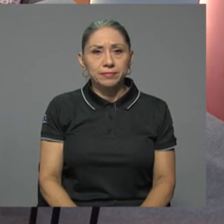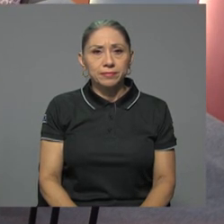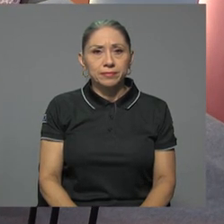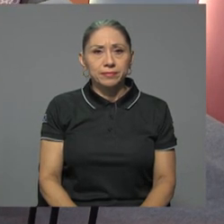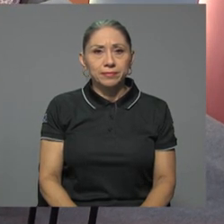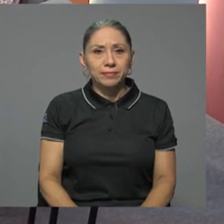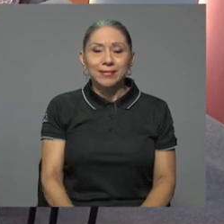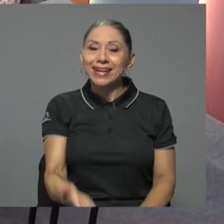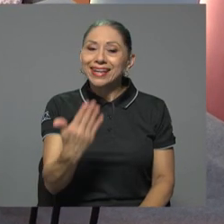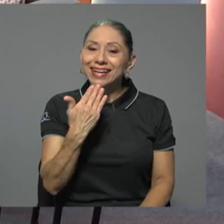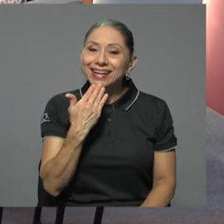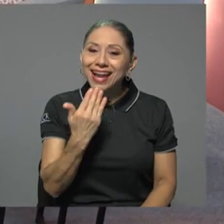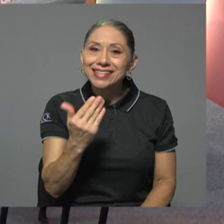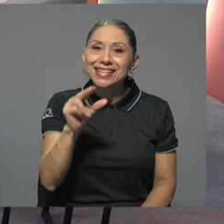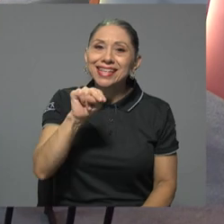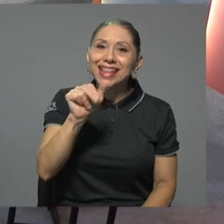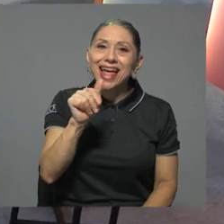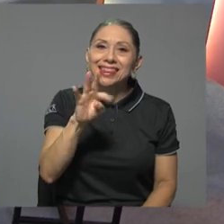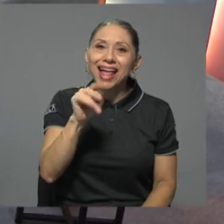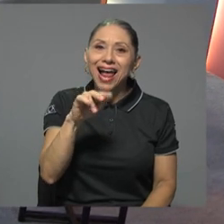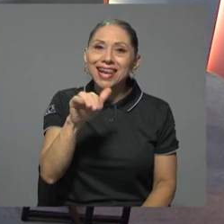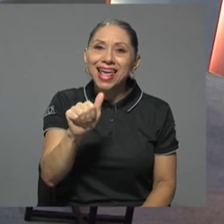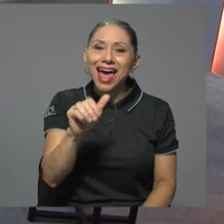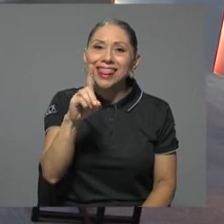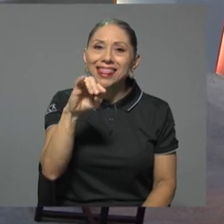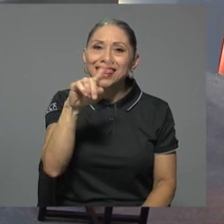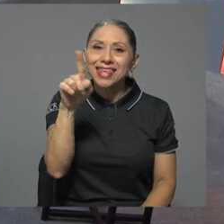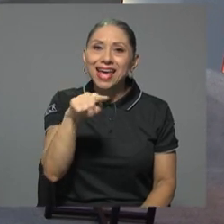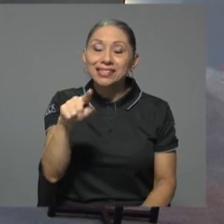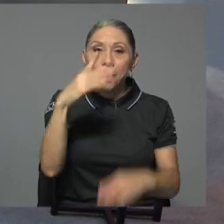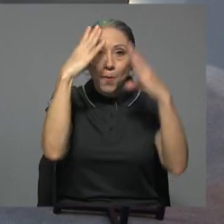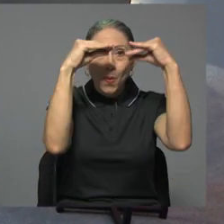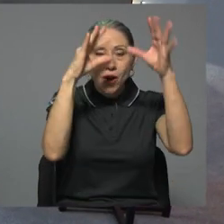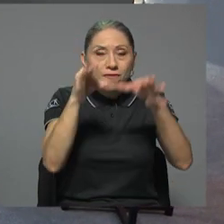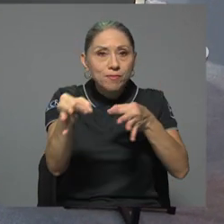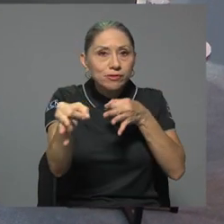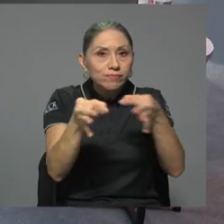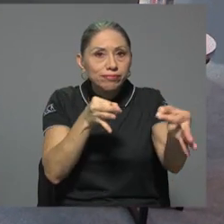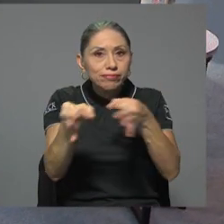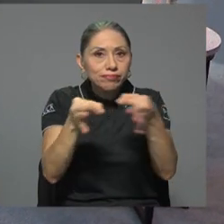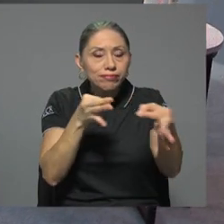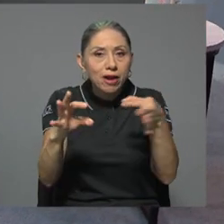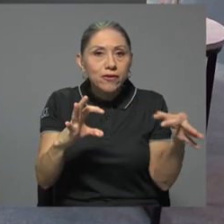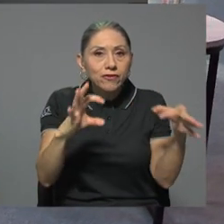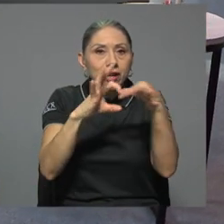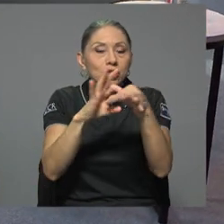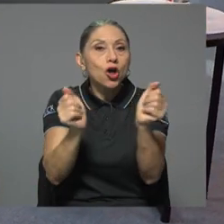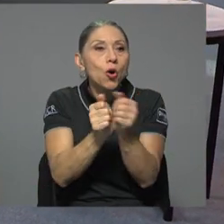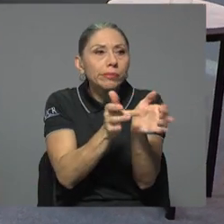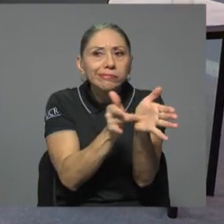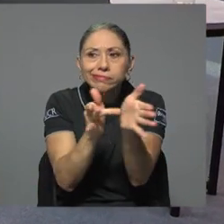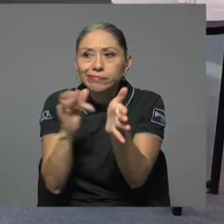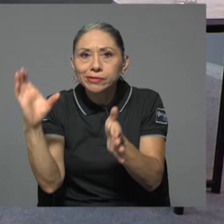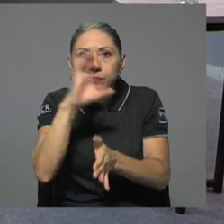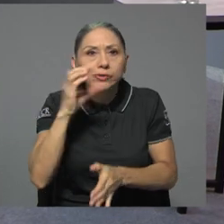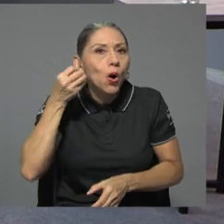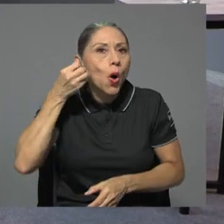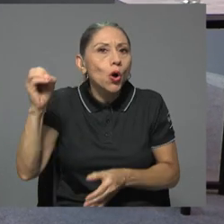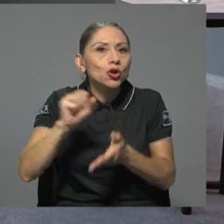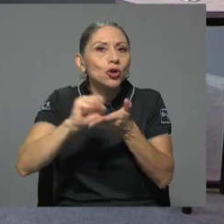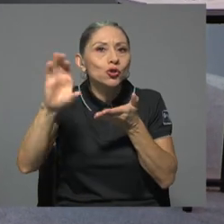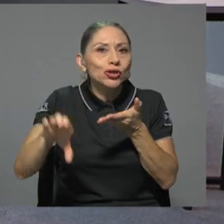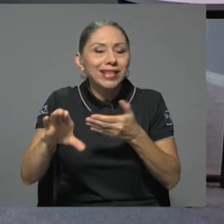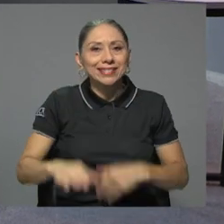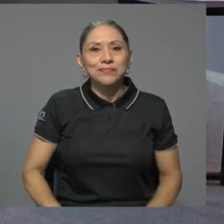gracias a natalia díaz por esta información el explicativo que tenía que ver con el oro la explotación del oro en crucitas y ahora si